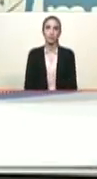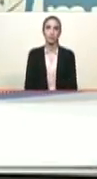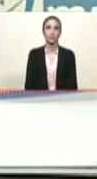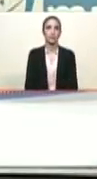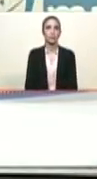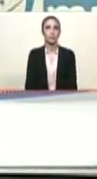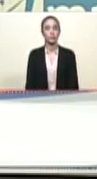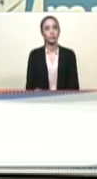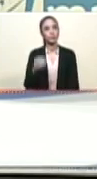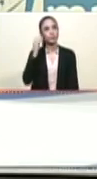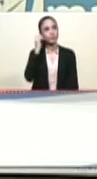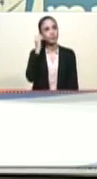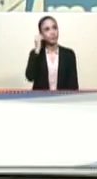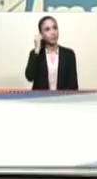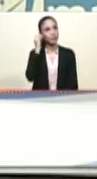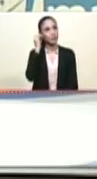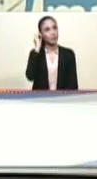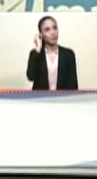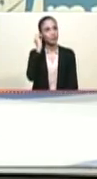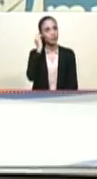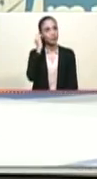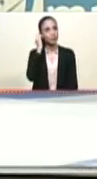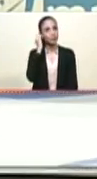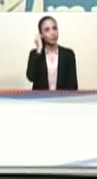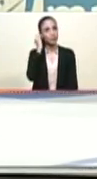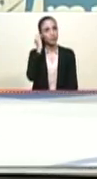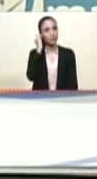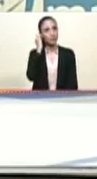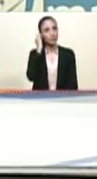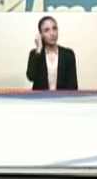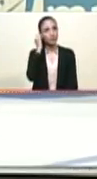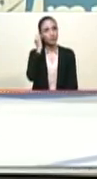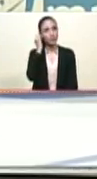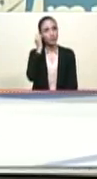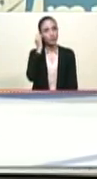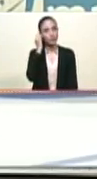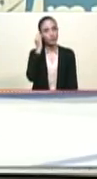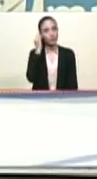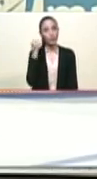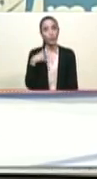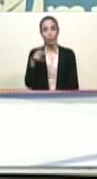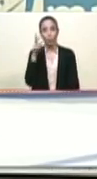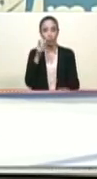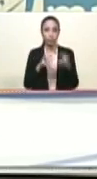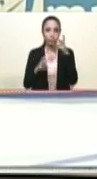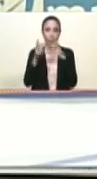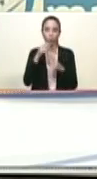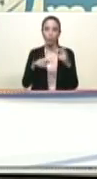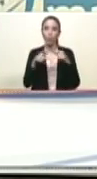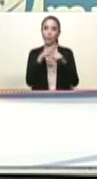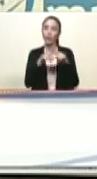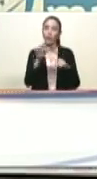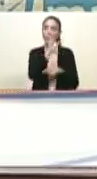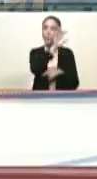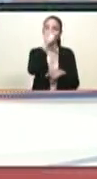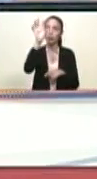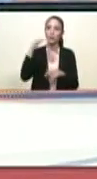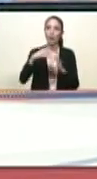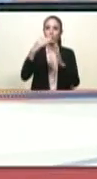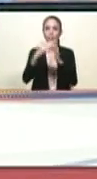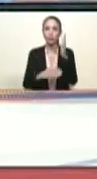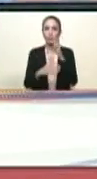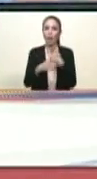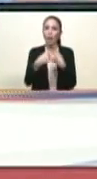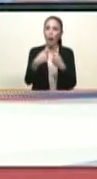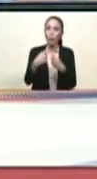Cuando yo escucho las noticias de otros países, muy ricos del mundo, que rebajan las pensiones, que congelan